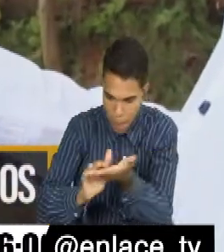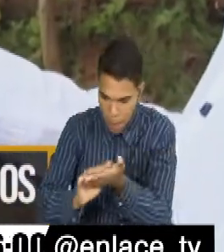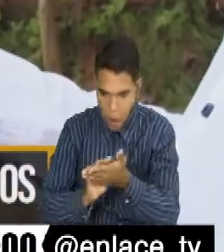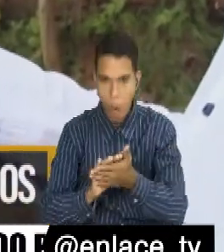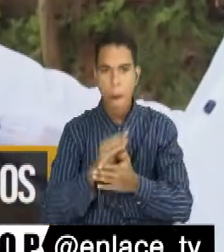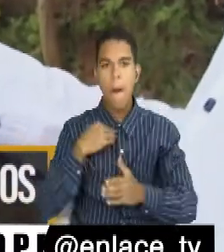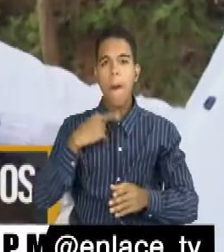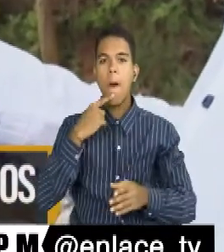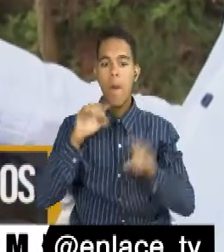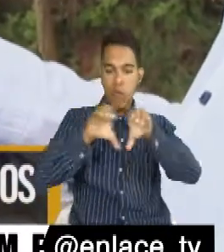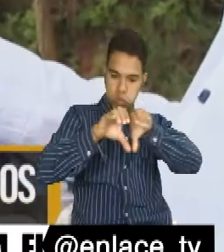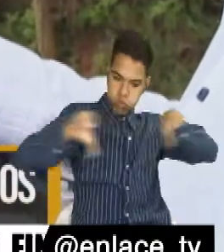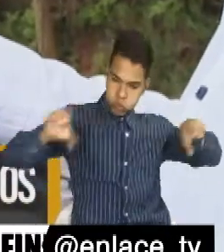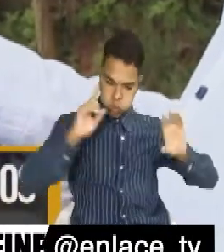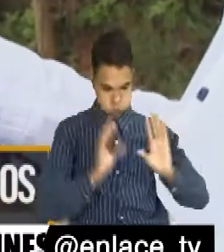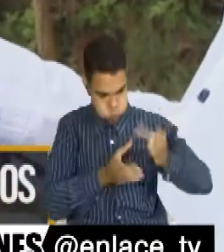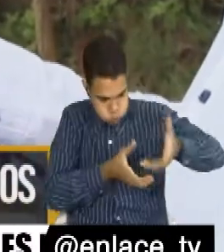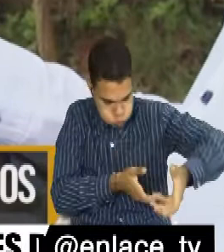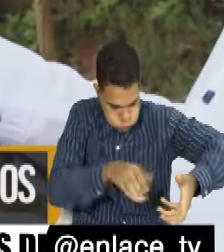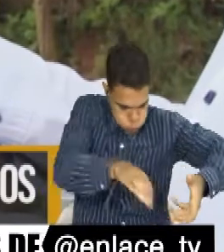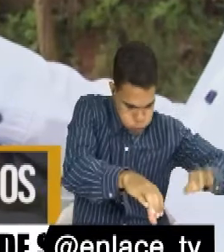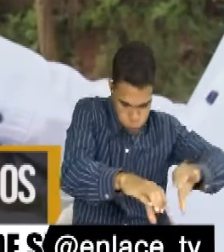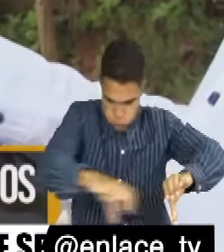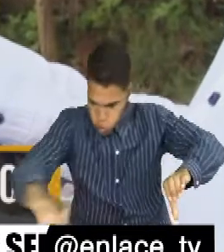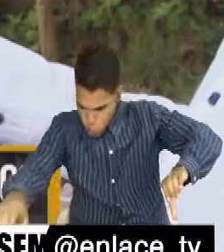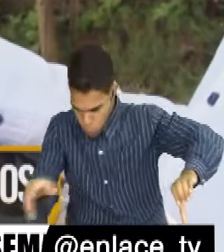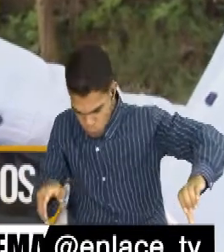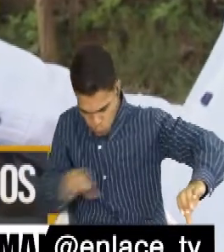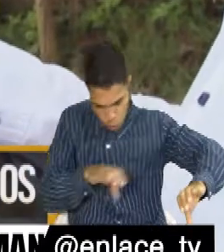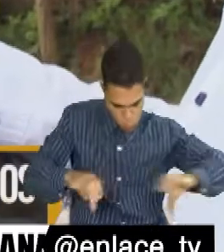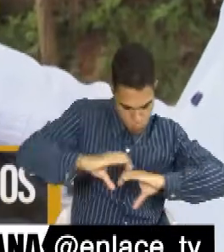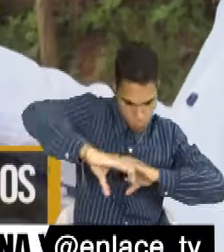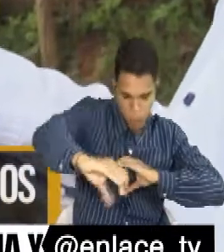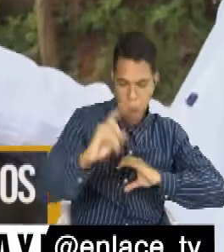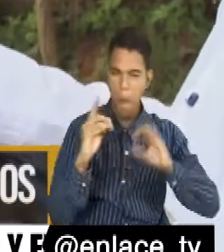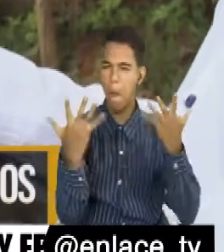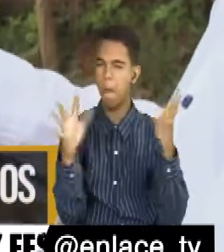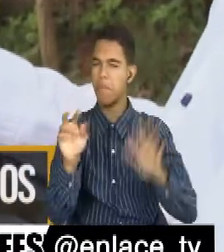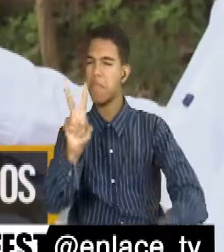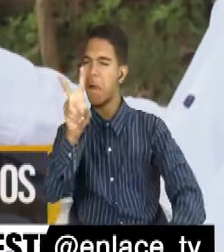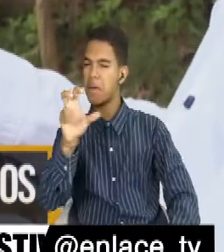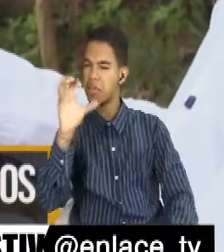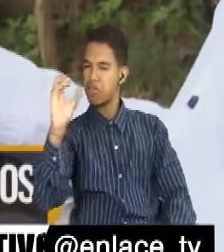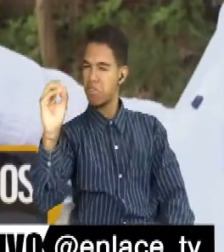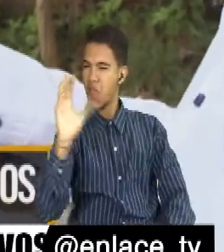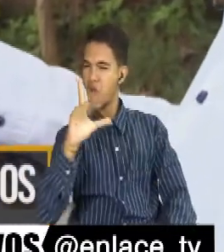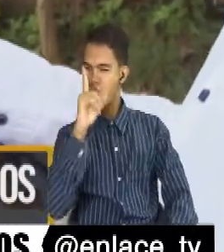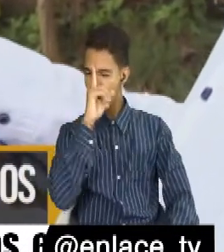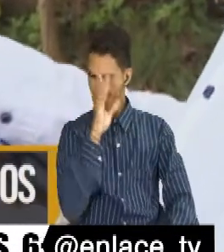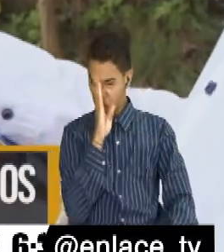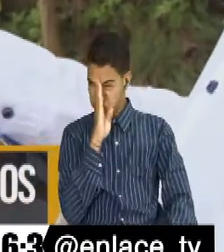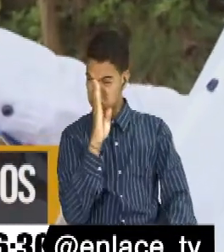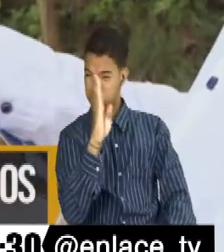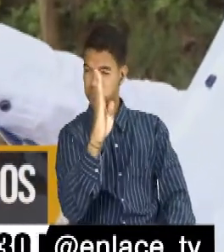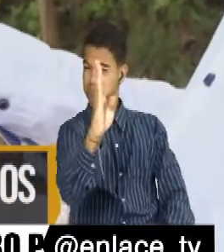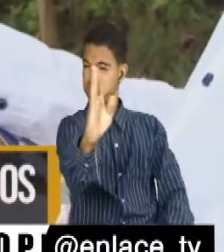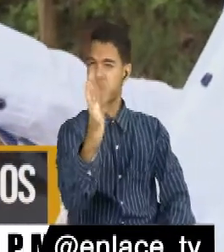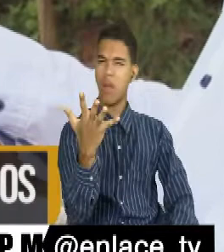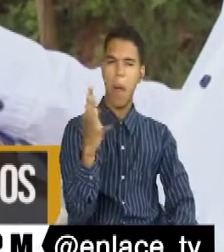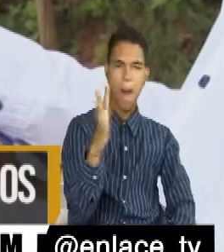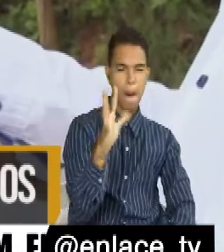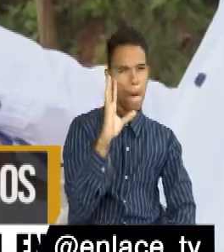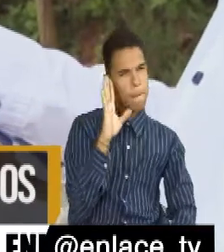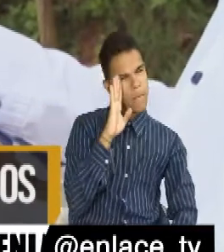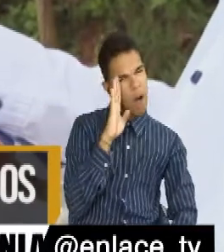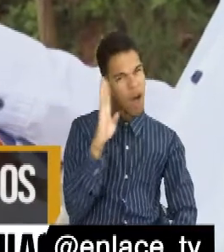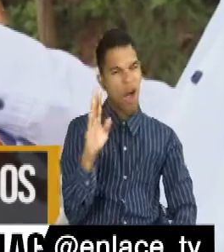de autopavimentación. Estamos hablando de allá de más o menos 70 metros lineales, de aquí estamos hablando aproximadamente 200 metros